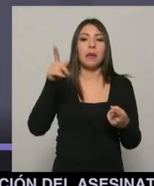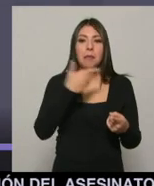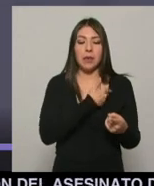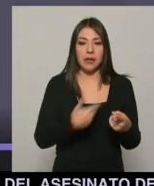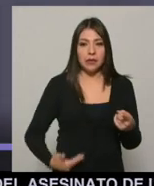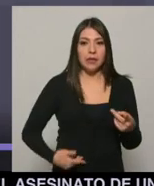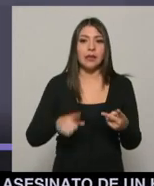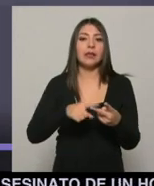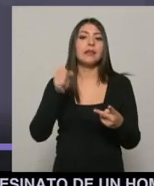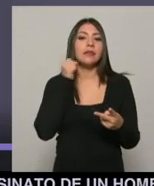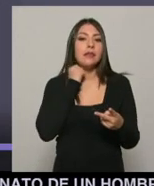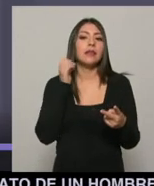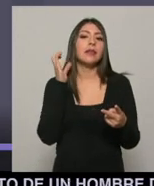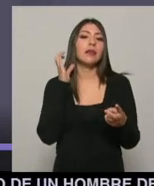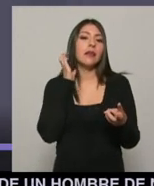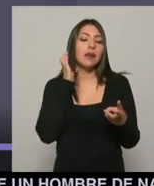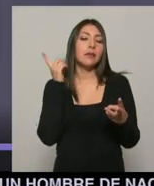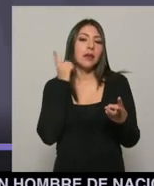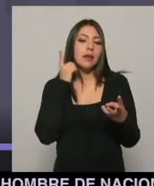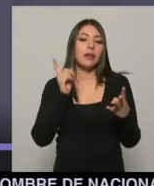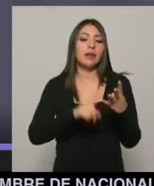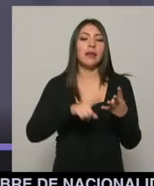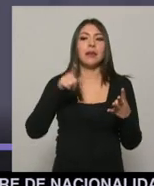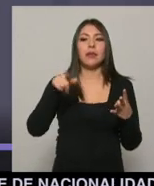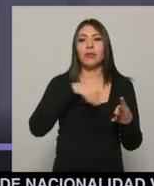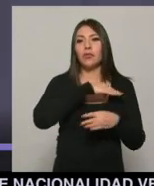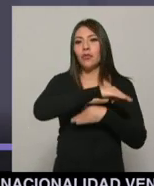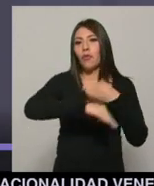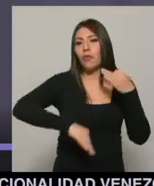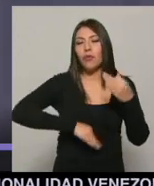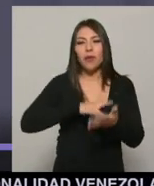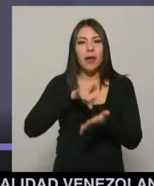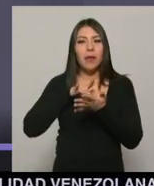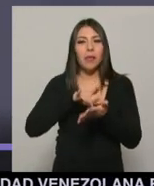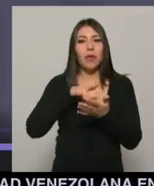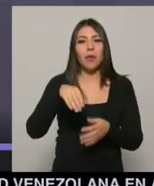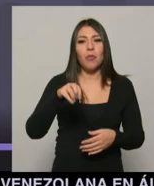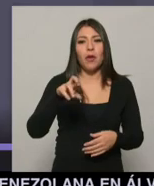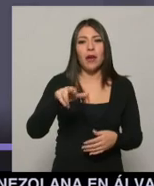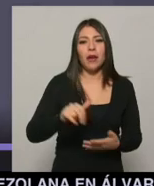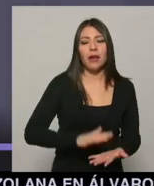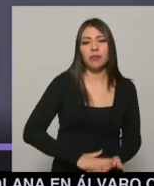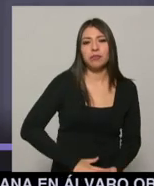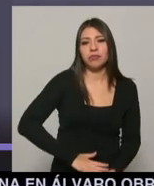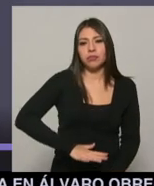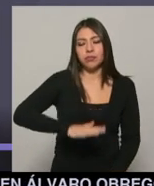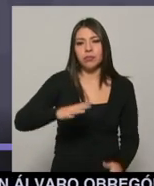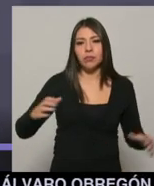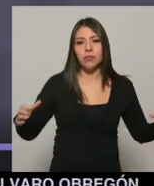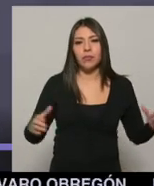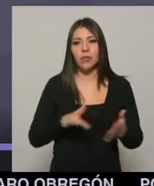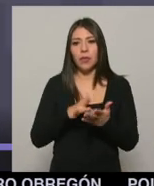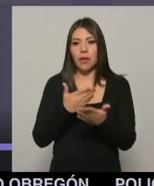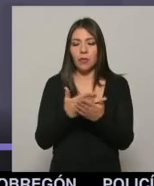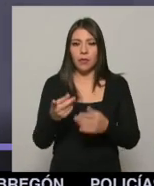Asamblea Legislativa. Hoy Morena es mayoría en todo. Hoy no hay pretextos para no darle resultados a la gente en la ciudad.